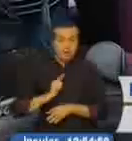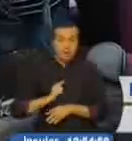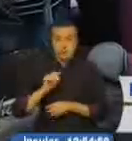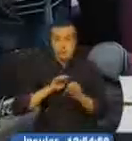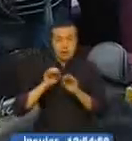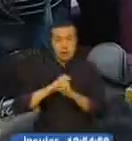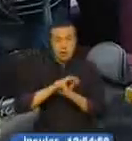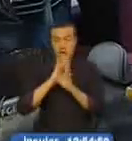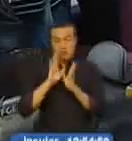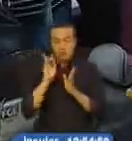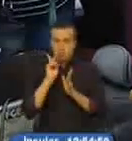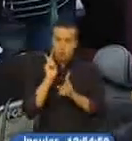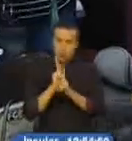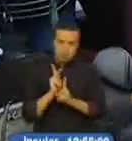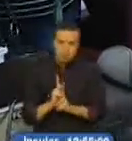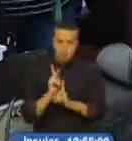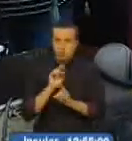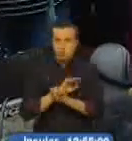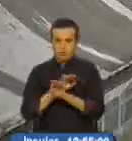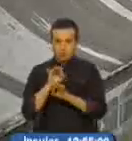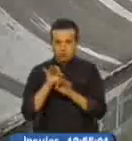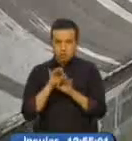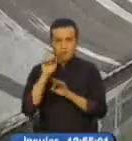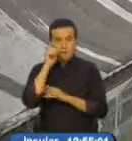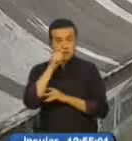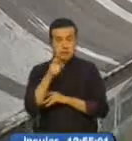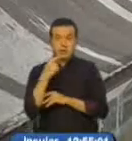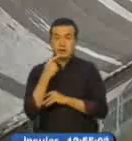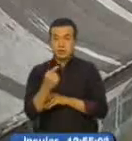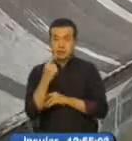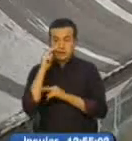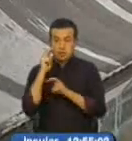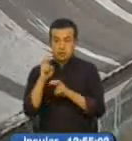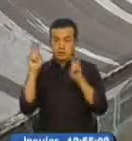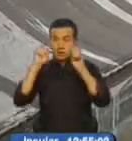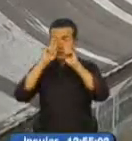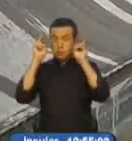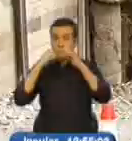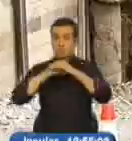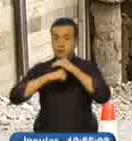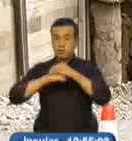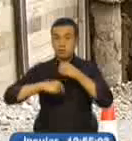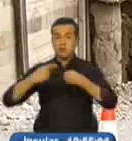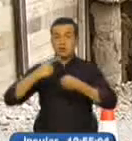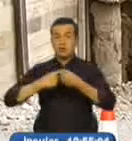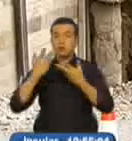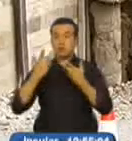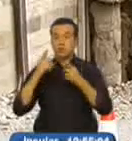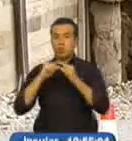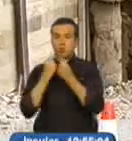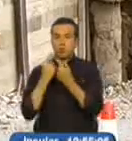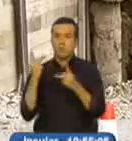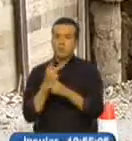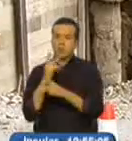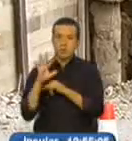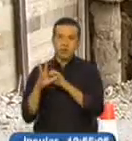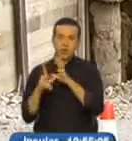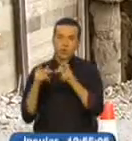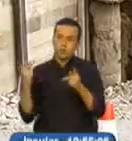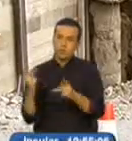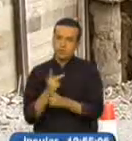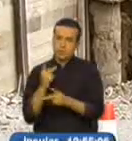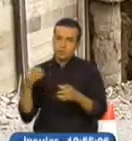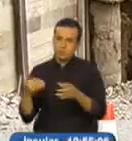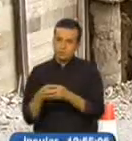detalles. Eso sí, a criterio de la fiscal ecuatoriana, el delito por el cual se indagaría el caso Metro de Quito sería delincuencia organizada. Alex